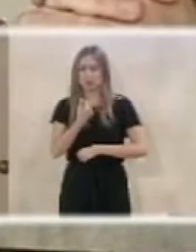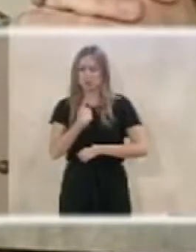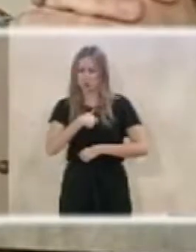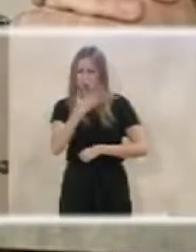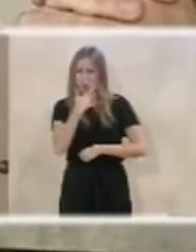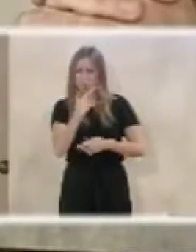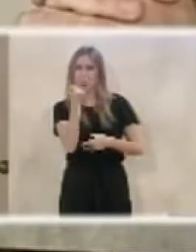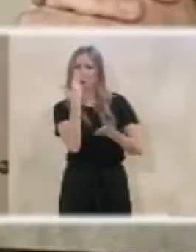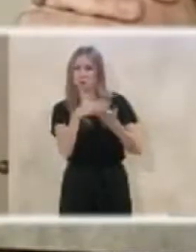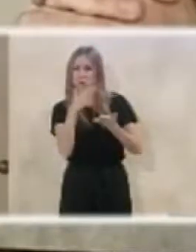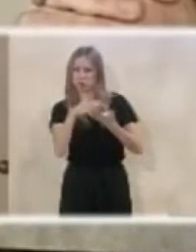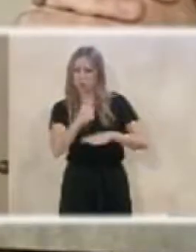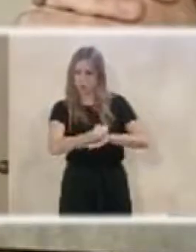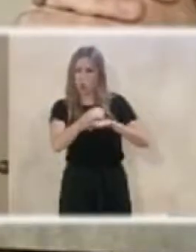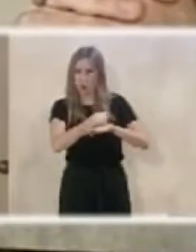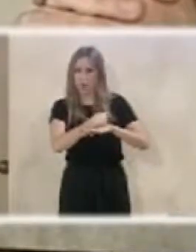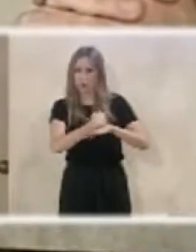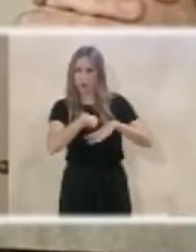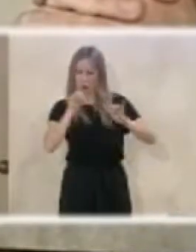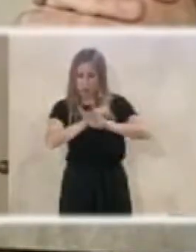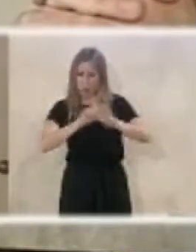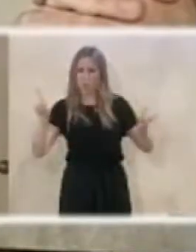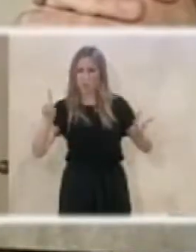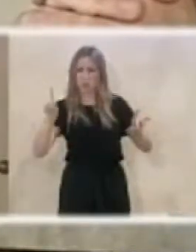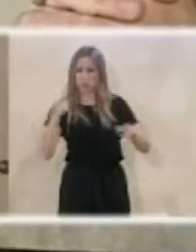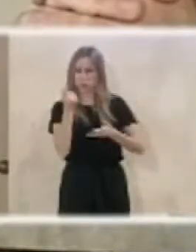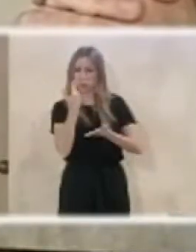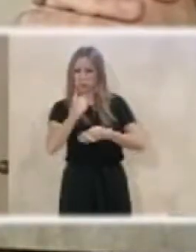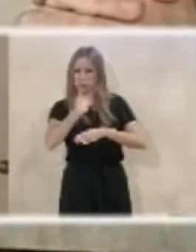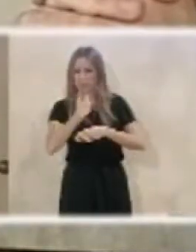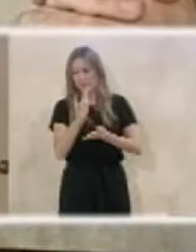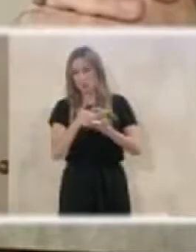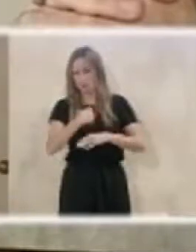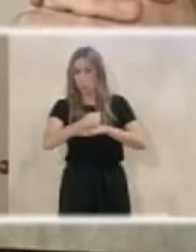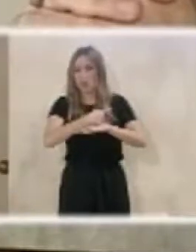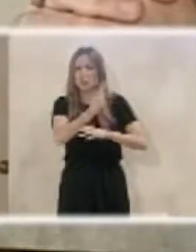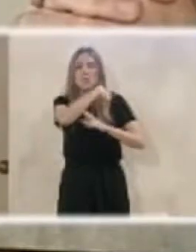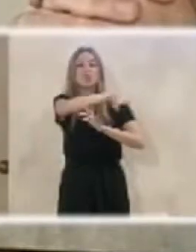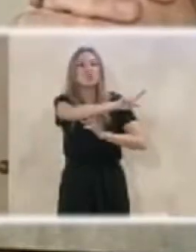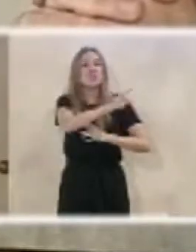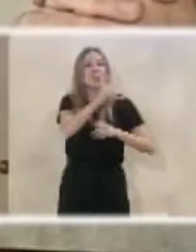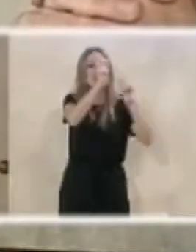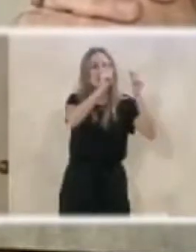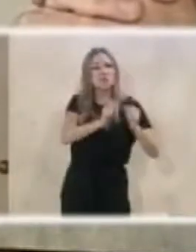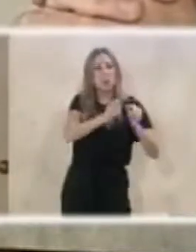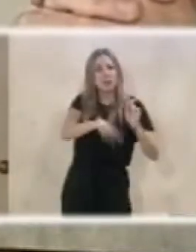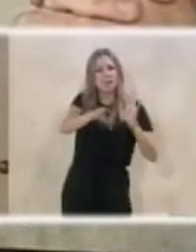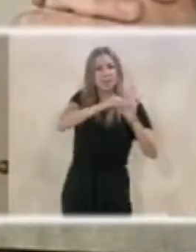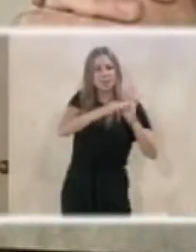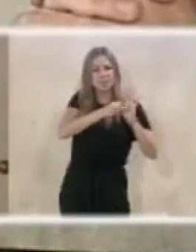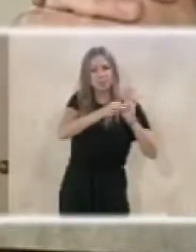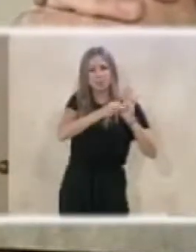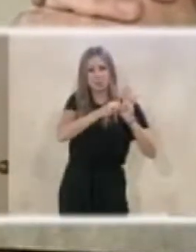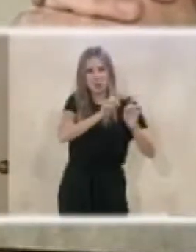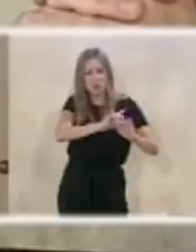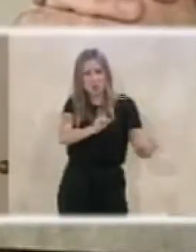que superávit es obligatorio cerrar en un ejercicio económico, pero lo que no es obligatorio es lo que ustedes dibujan en el presupuesto y los compromisos que